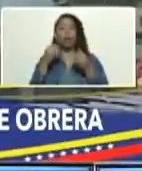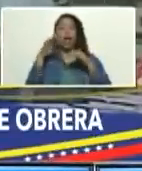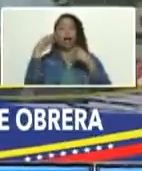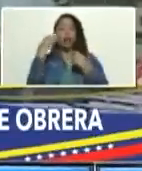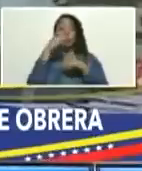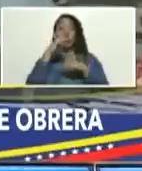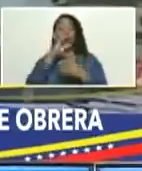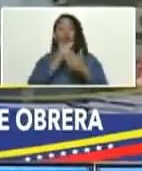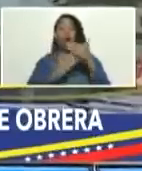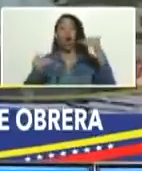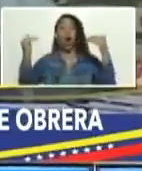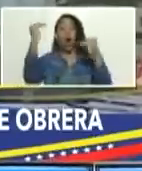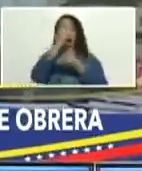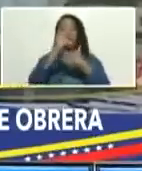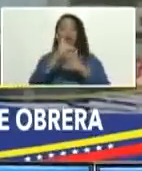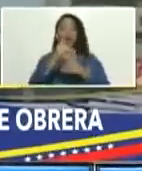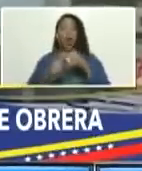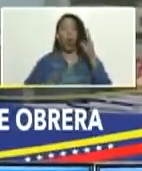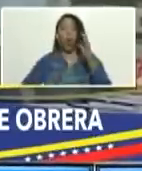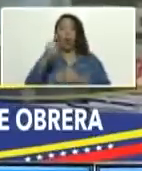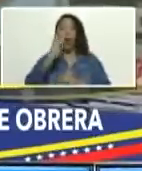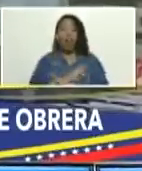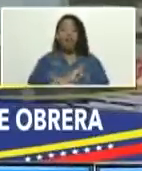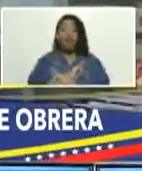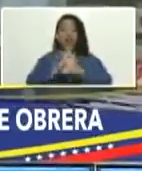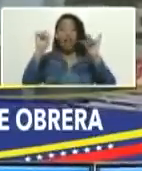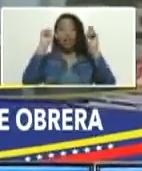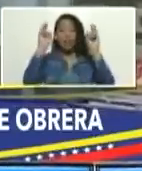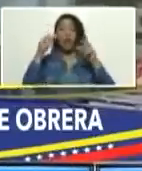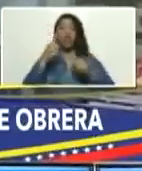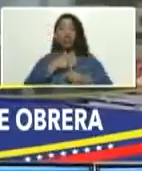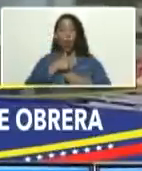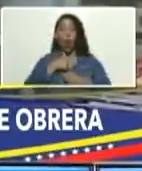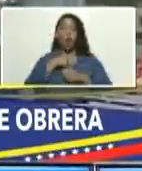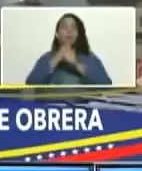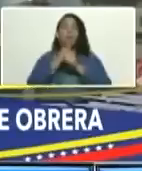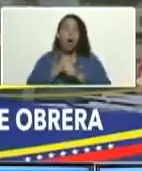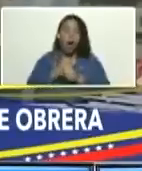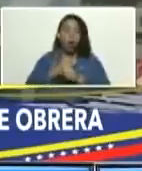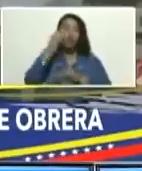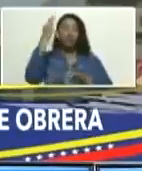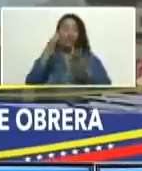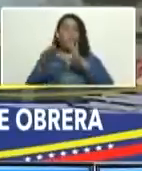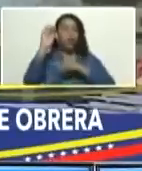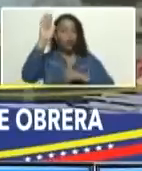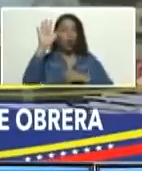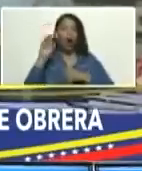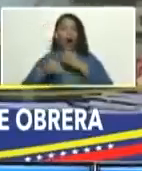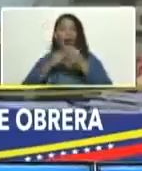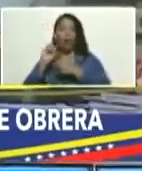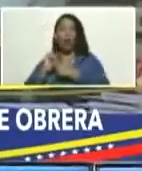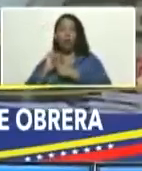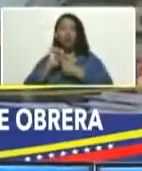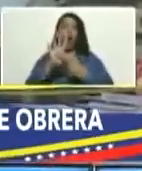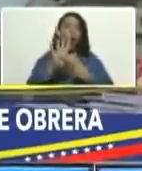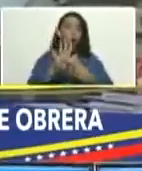superior. Y una vez que lo tengamos, aspiro, más temprano que tarde, lo lanzaremos junto a las comunidades